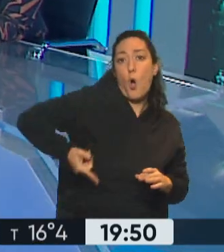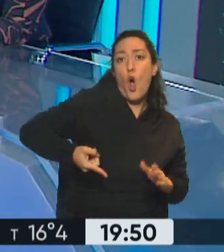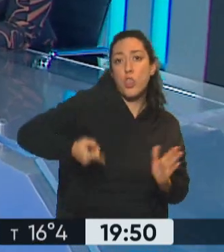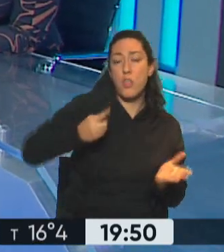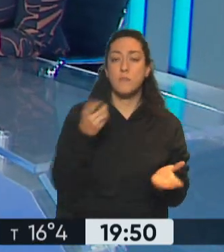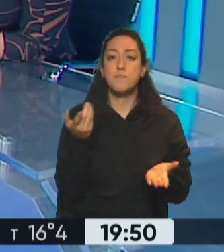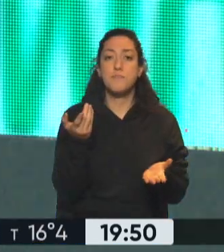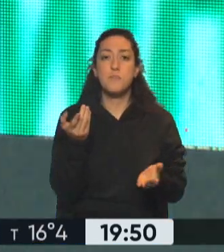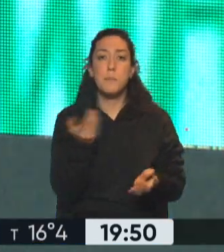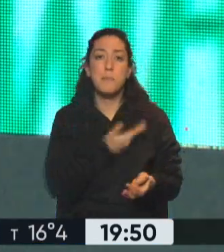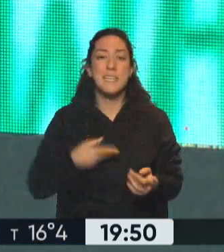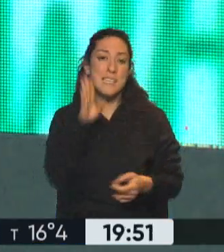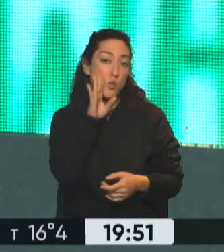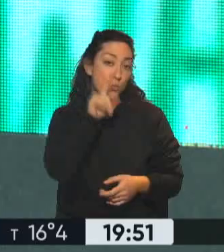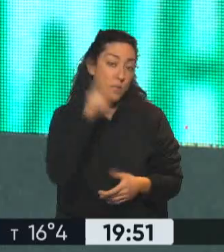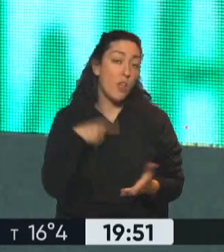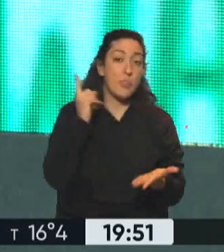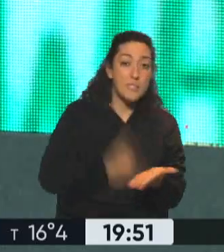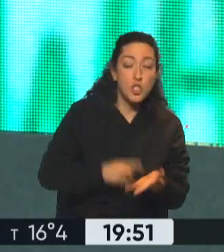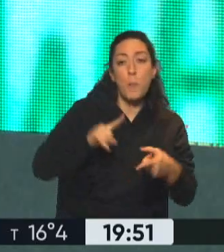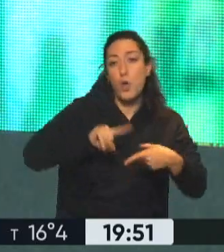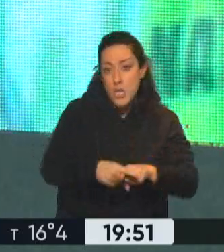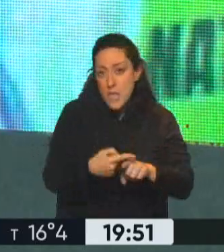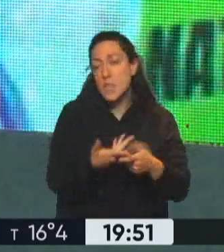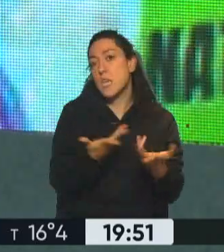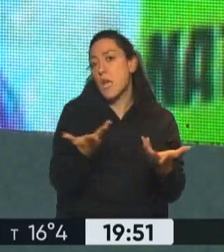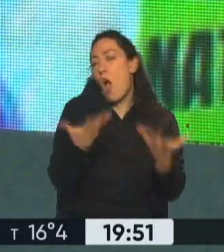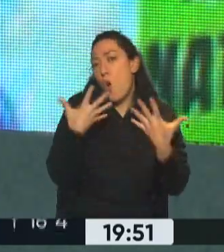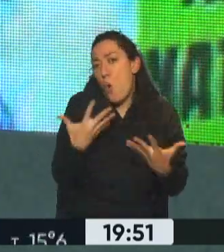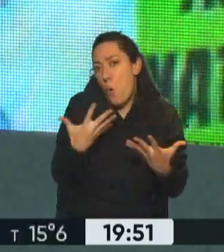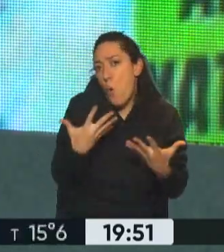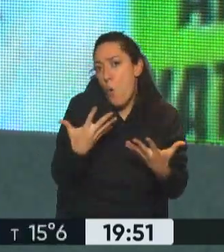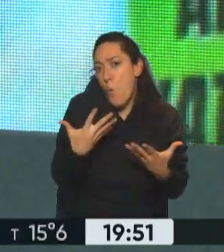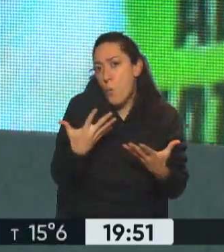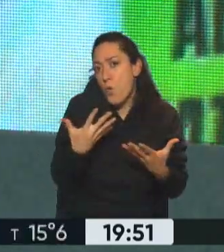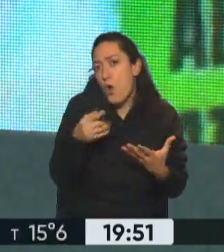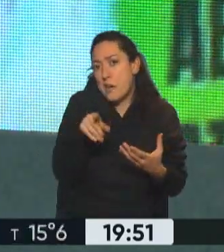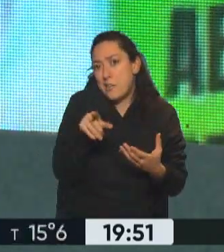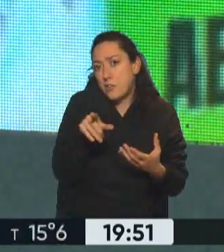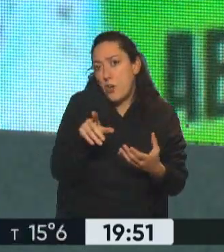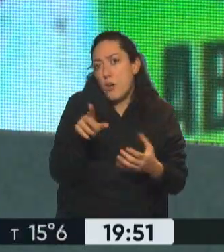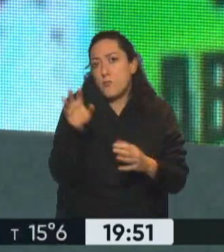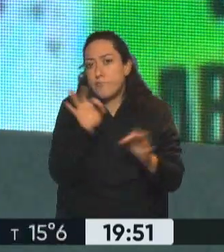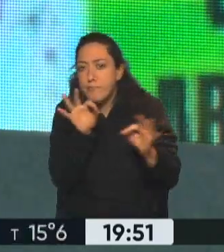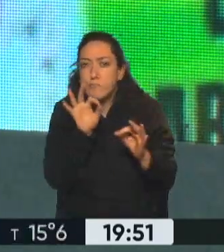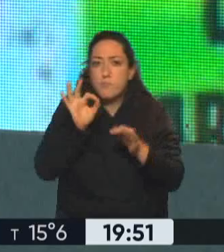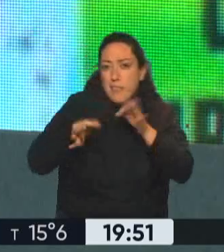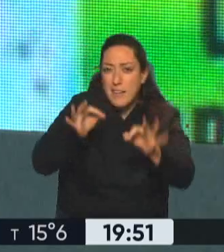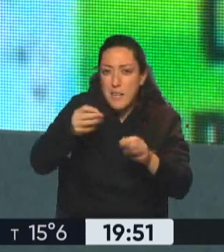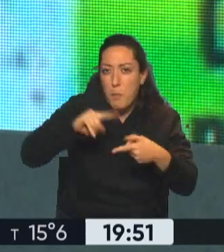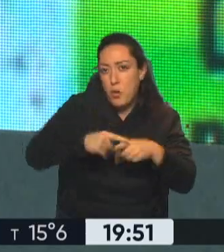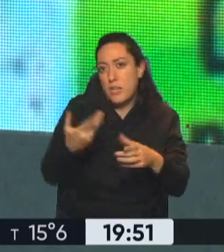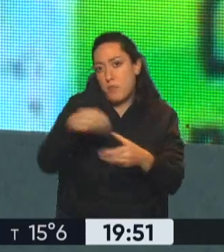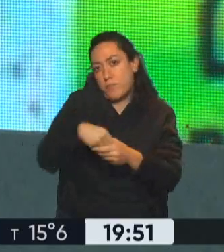de Estados Unidos. El mundo de la política y las decisiones políticas, ¿no?, que obviamente forman parte del diseño y el mapa y las estrategias políticas, por